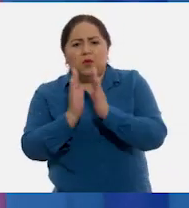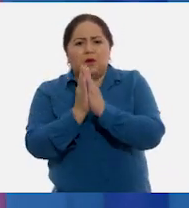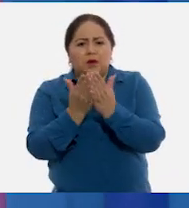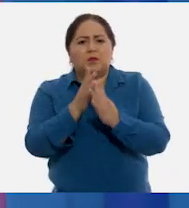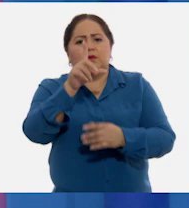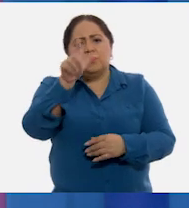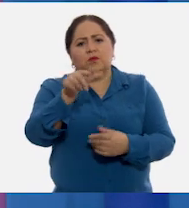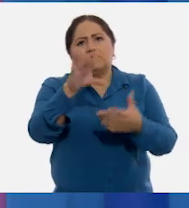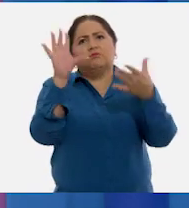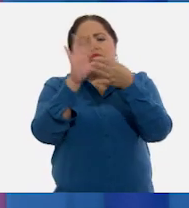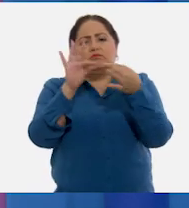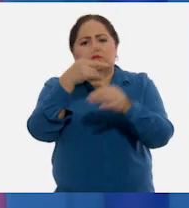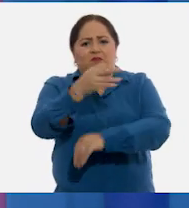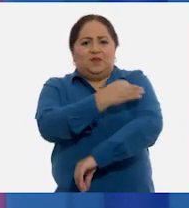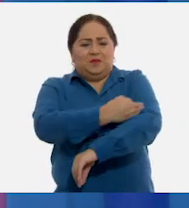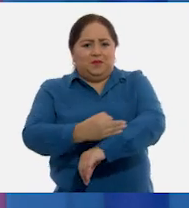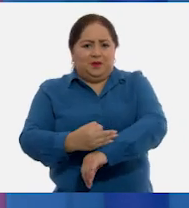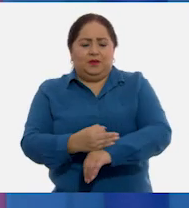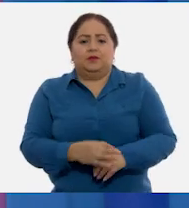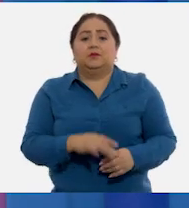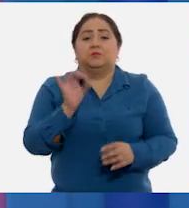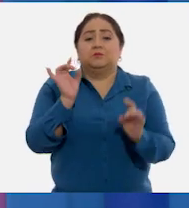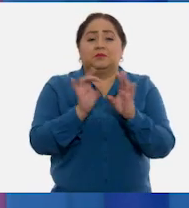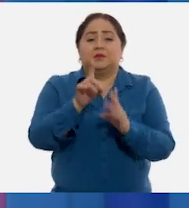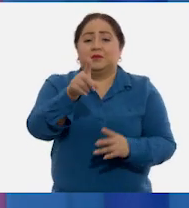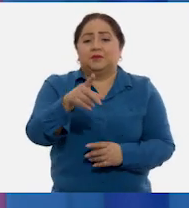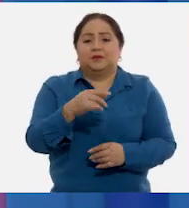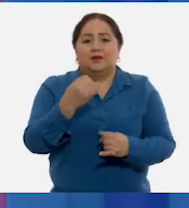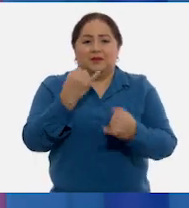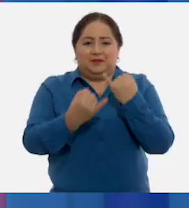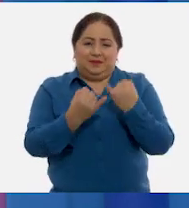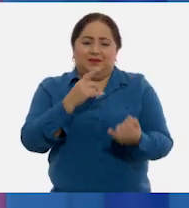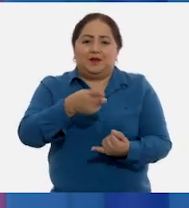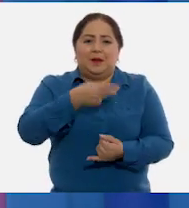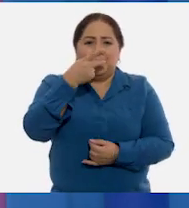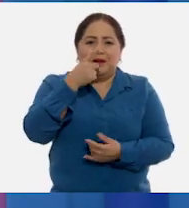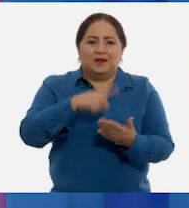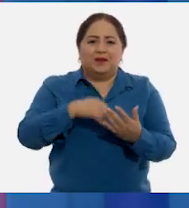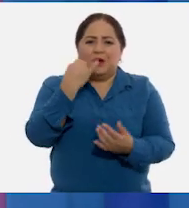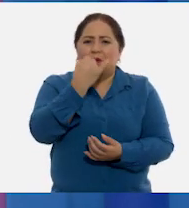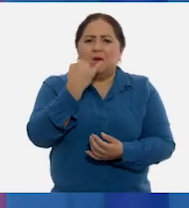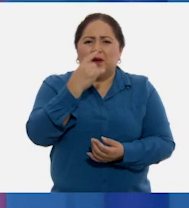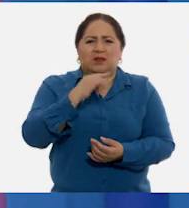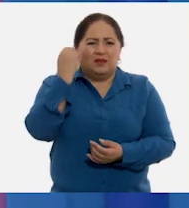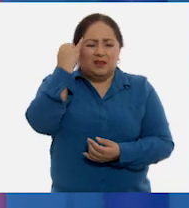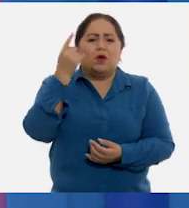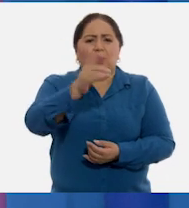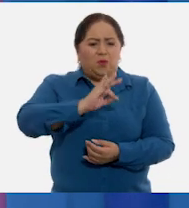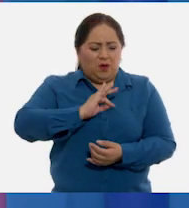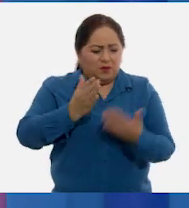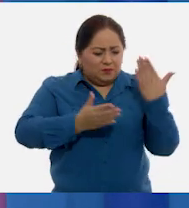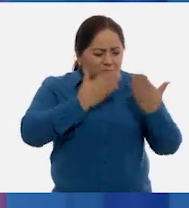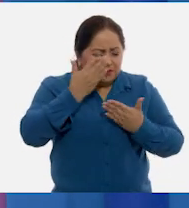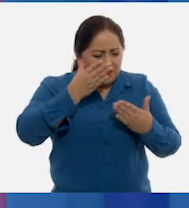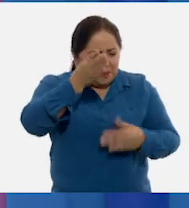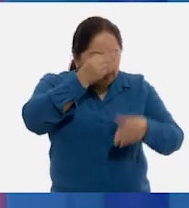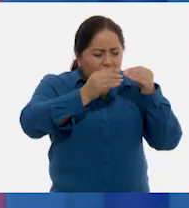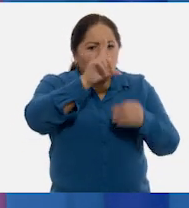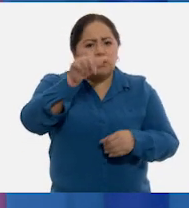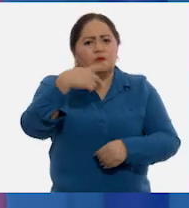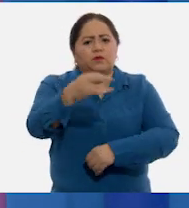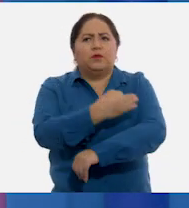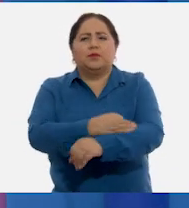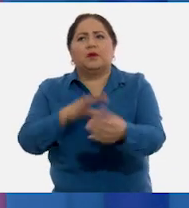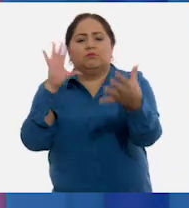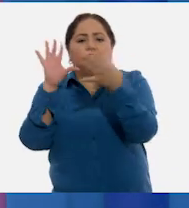y comenta el tema de hoy con tu familia. Si tienes la fortuna de hablar una lengua indígena, aprovecha también este momento para practicarla y